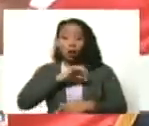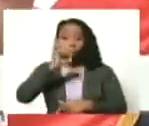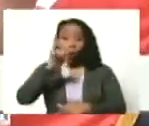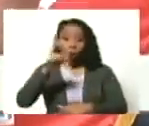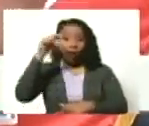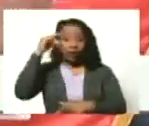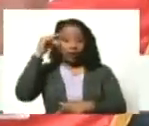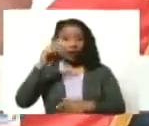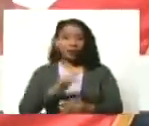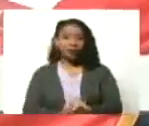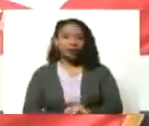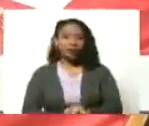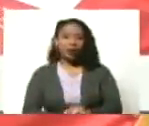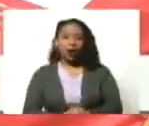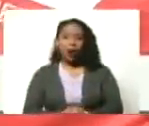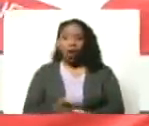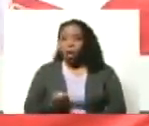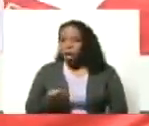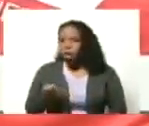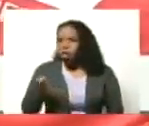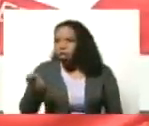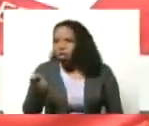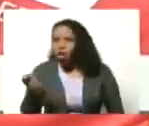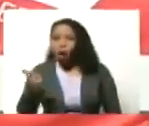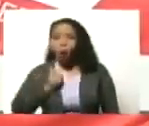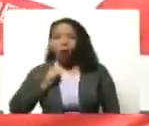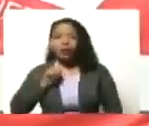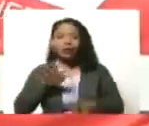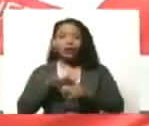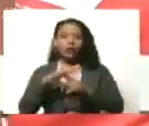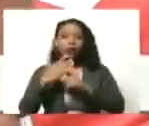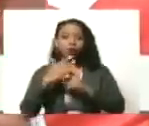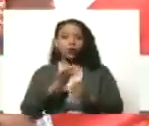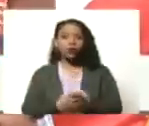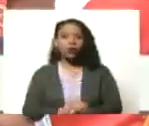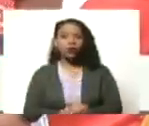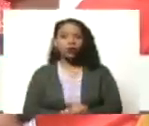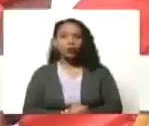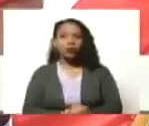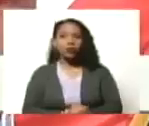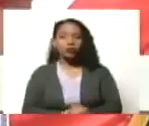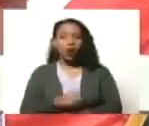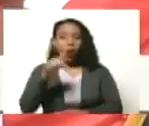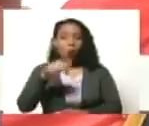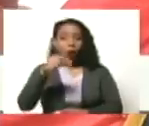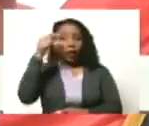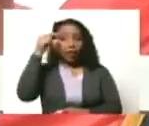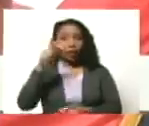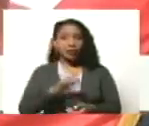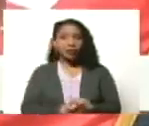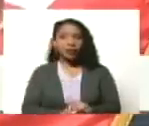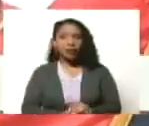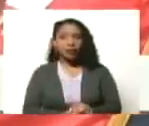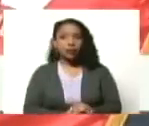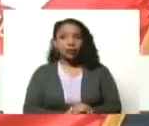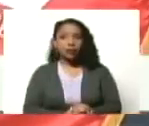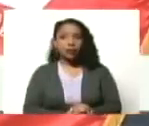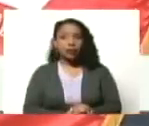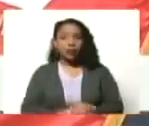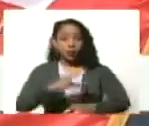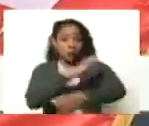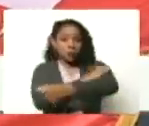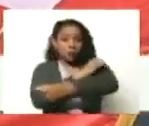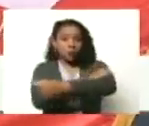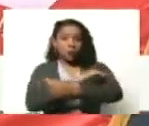día, manipulado por cualquier circunstancia, hoy día es